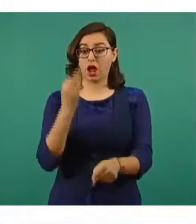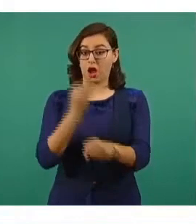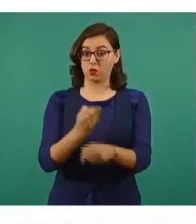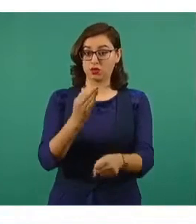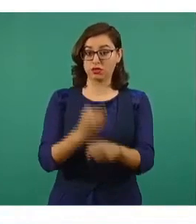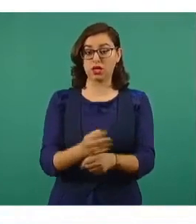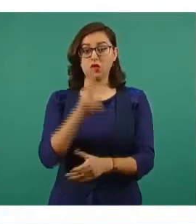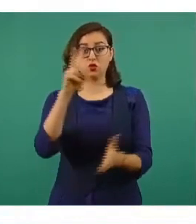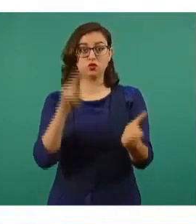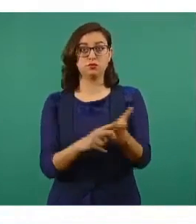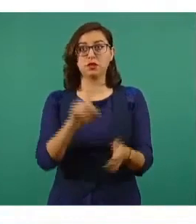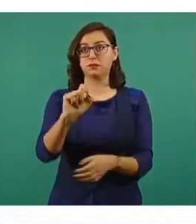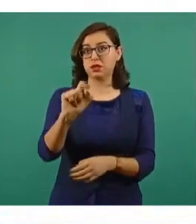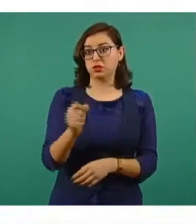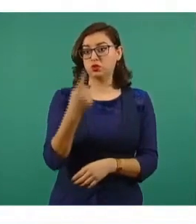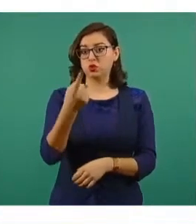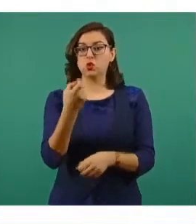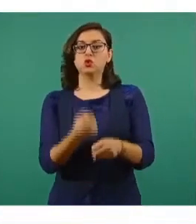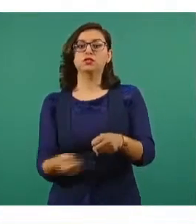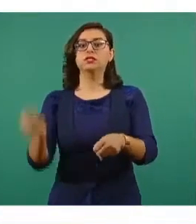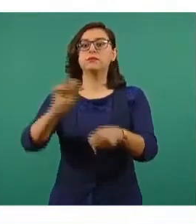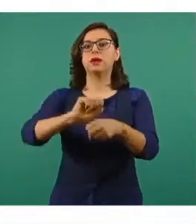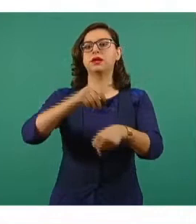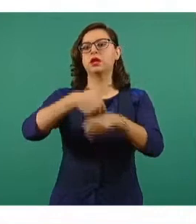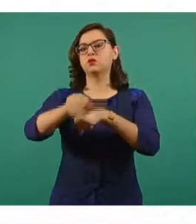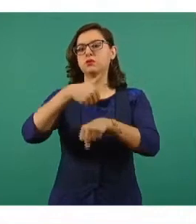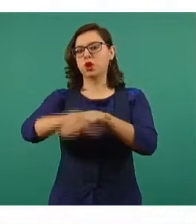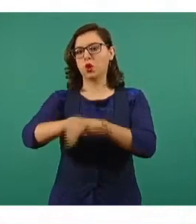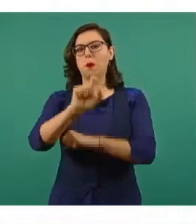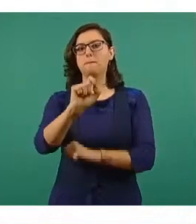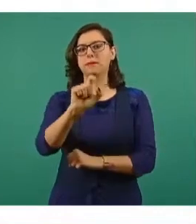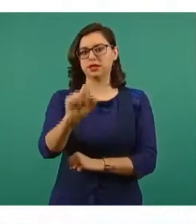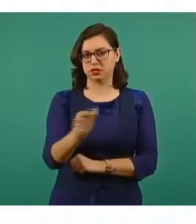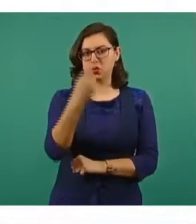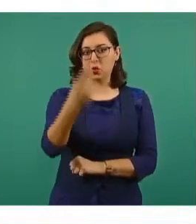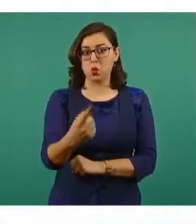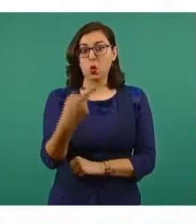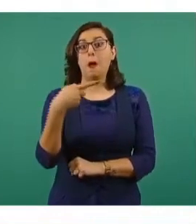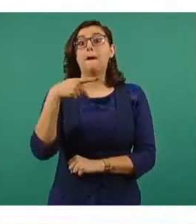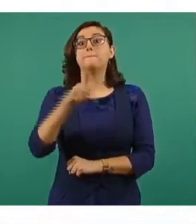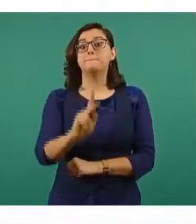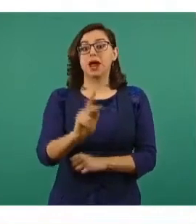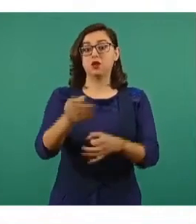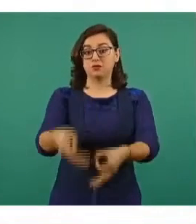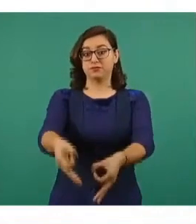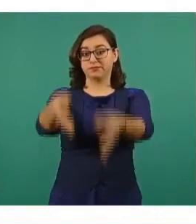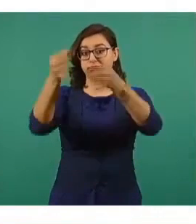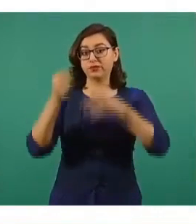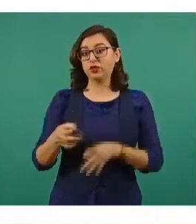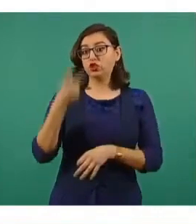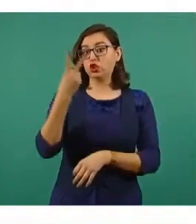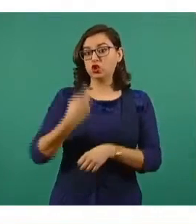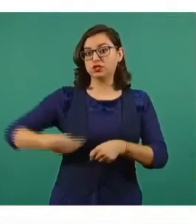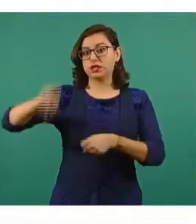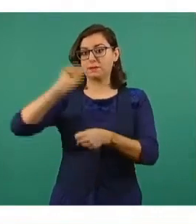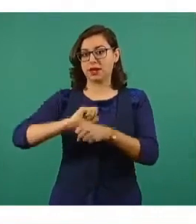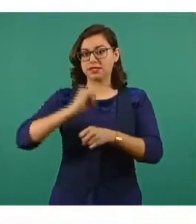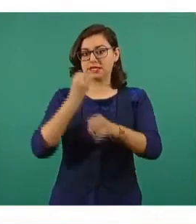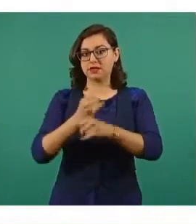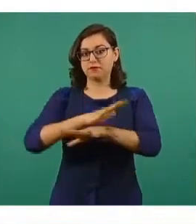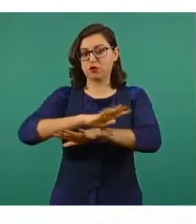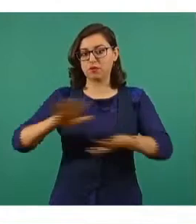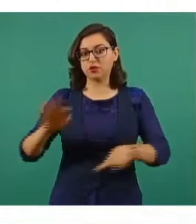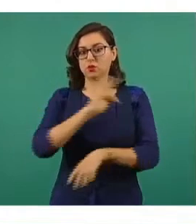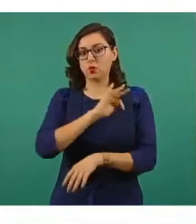21 del año 2021 y la curva termina en la semana 19, en donde se puede apreciar una reducción por